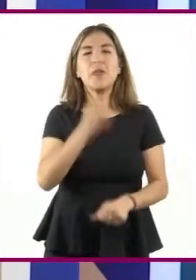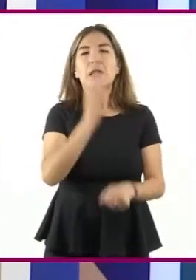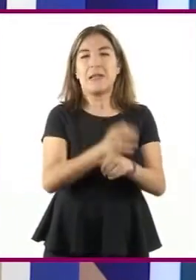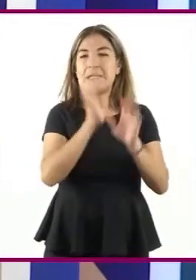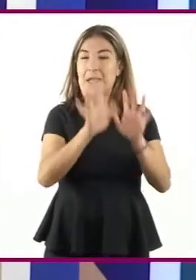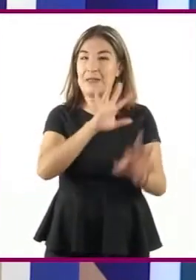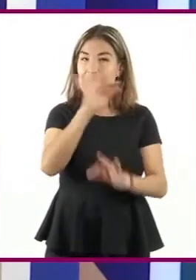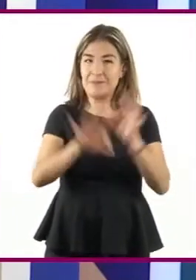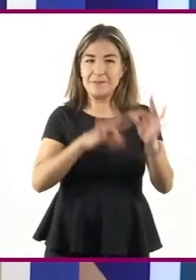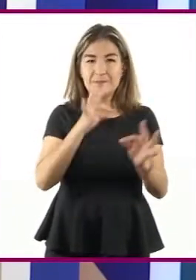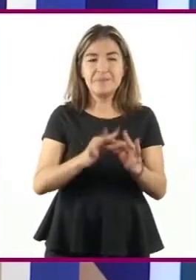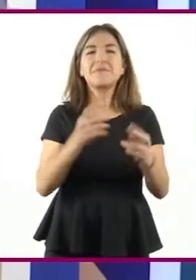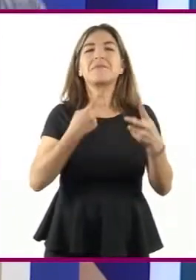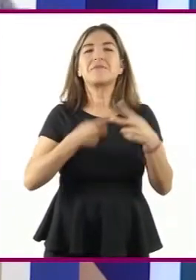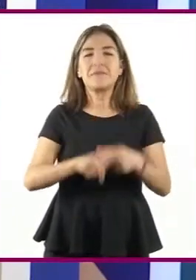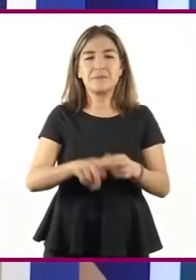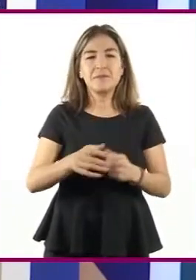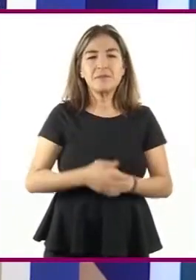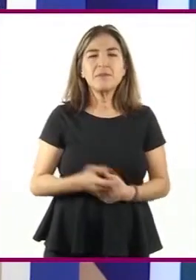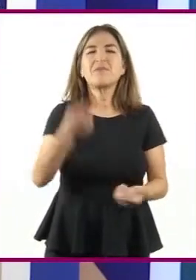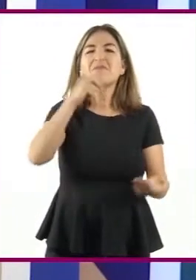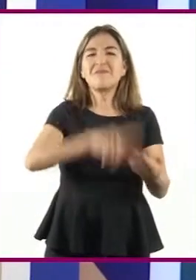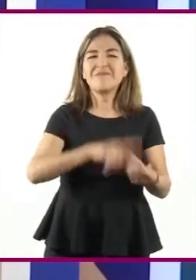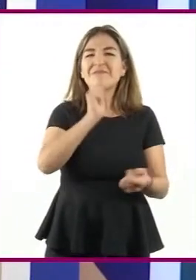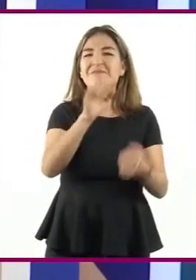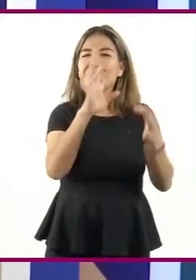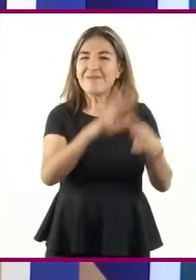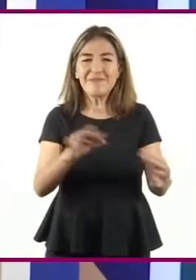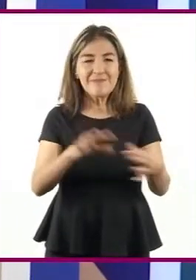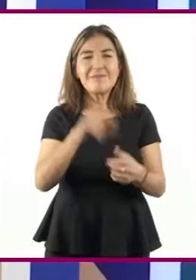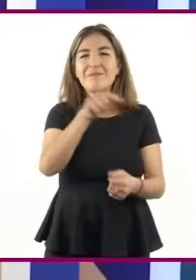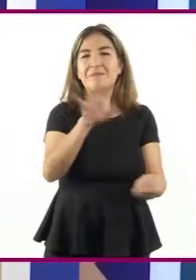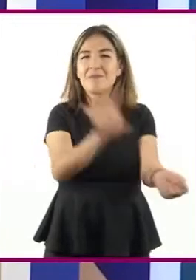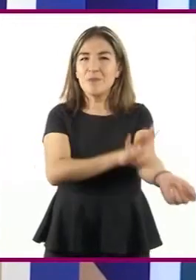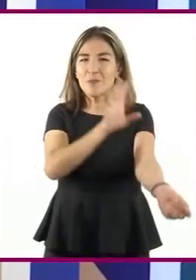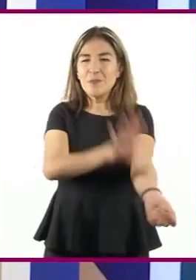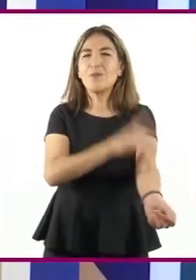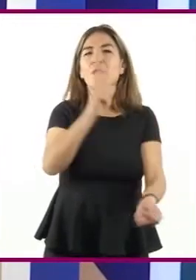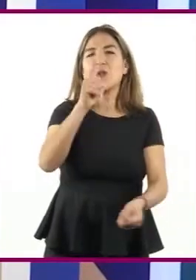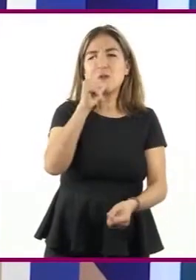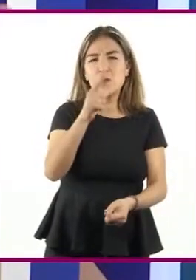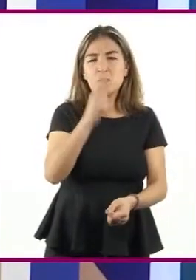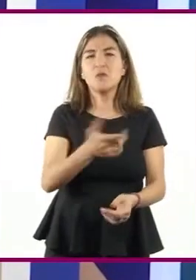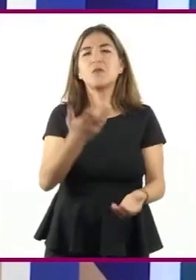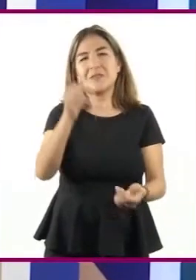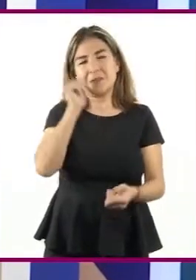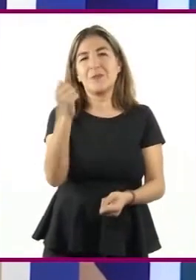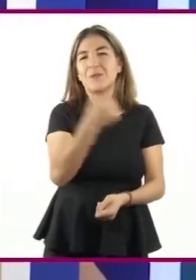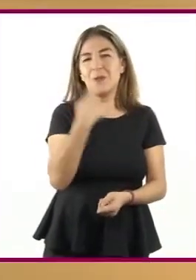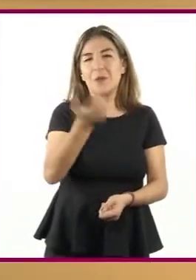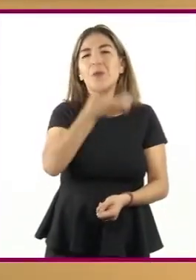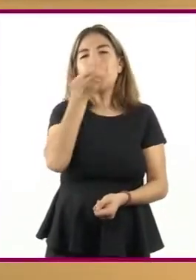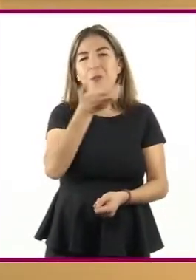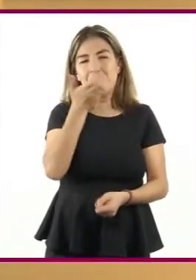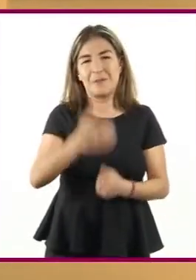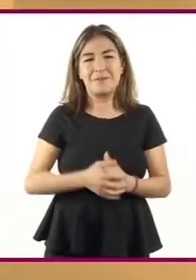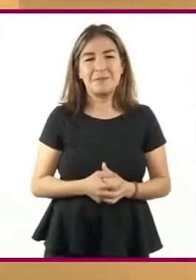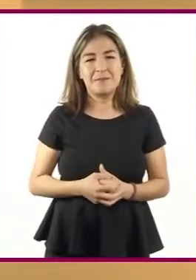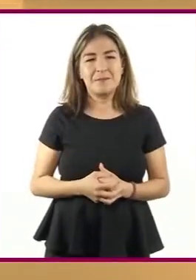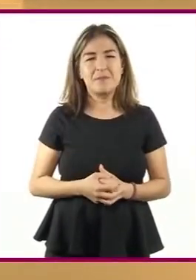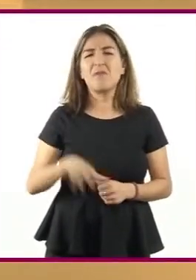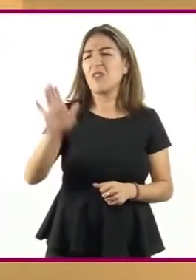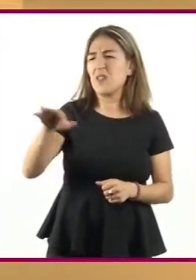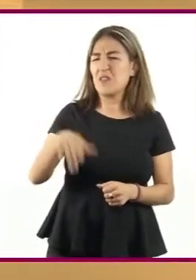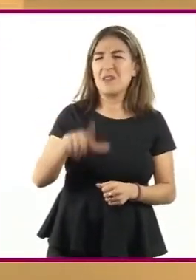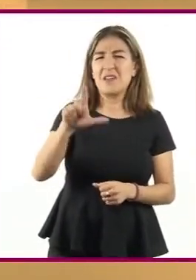todo listo, podemos empezar a adentrarnos en esto de la energía eléctrica o electricidad, como usualmente la llamamos. Oye,